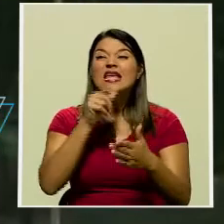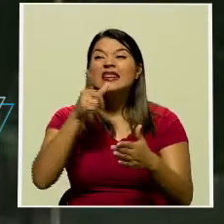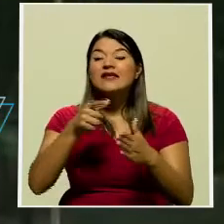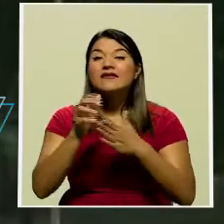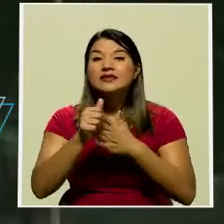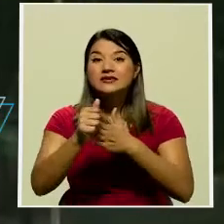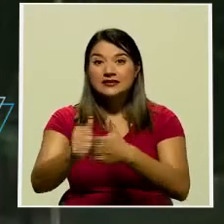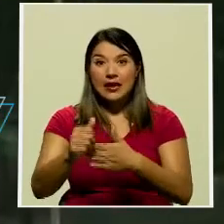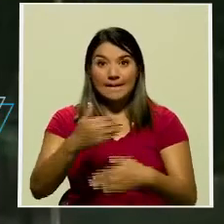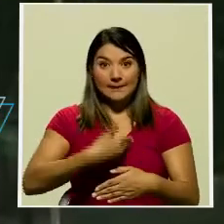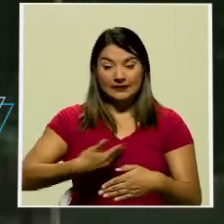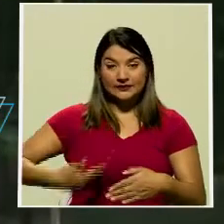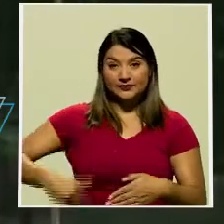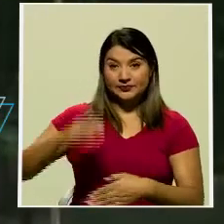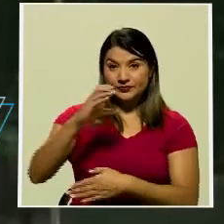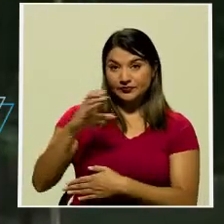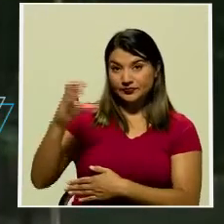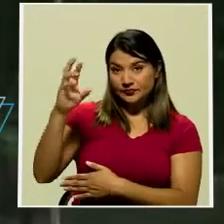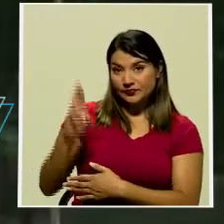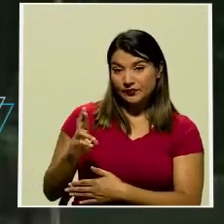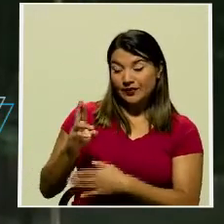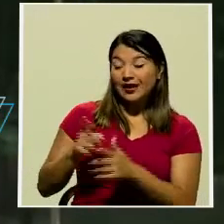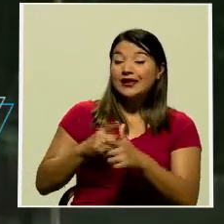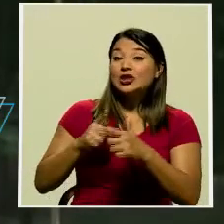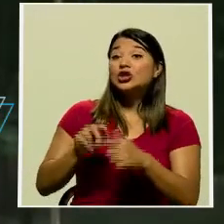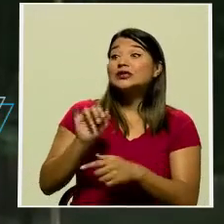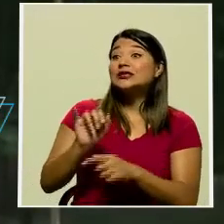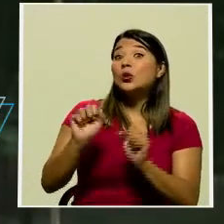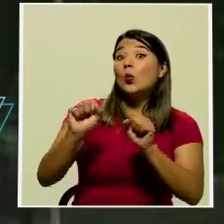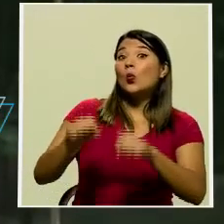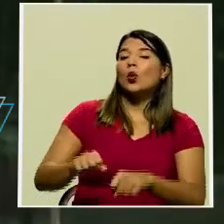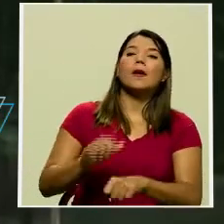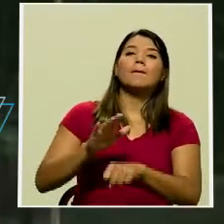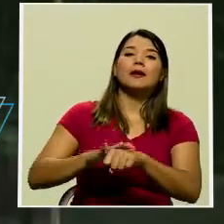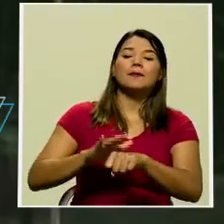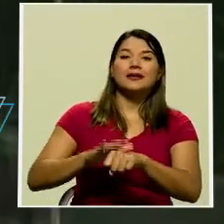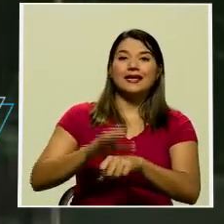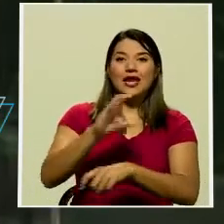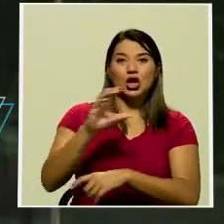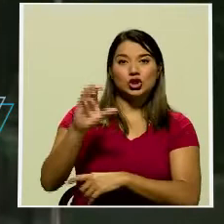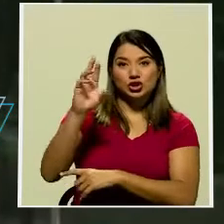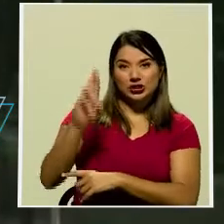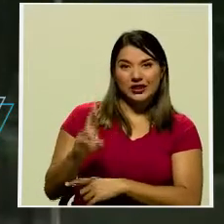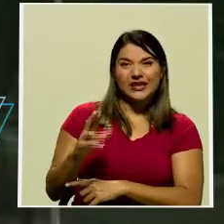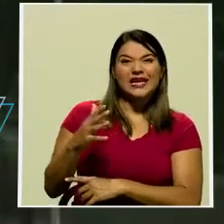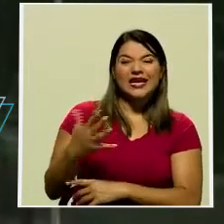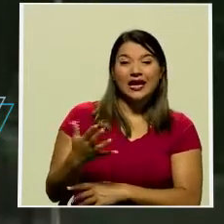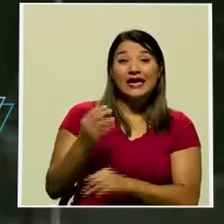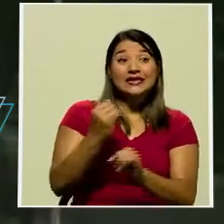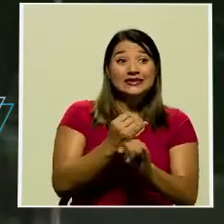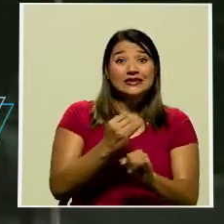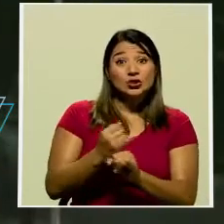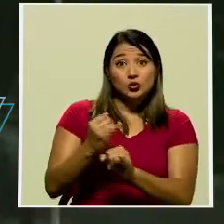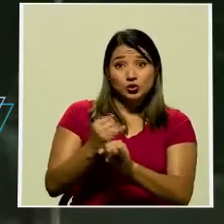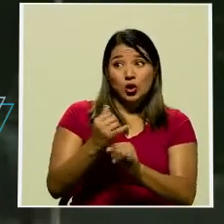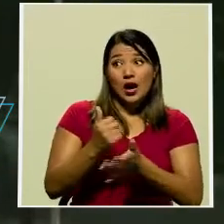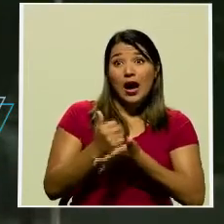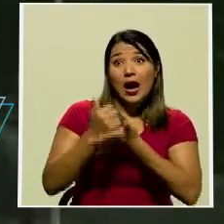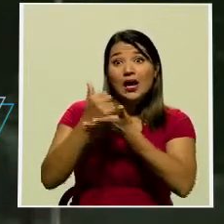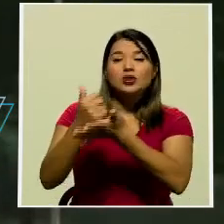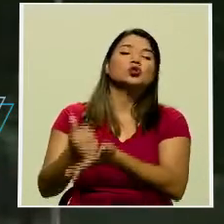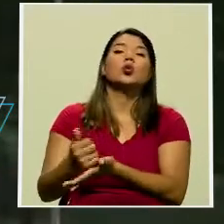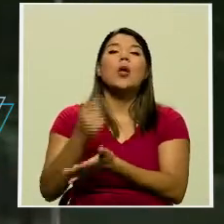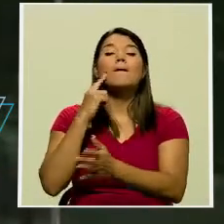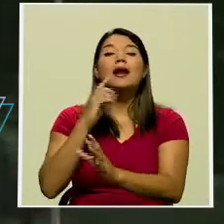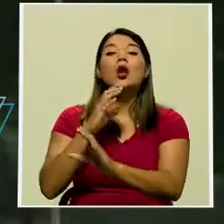República, y esto puede permitirle al país que sus instituciones aporten a la misma